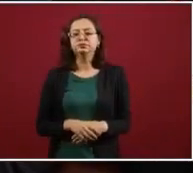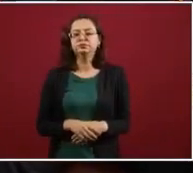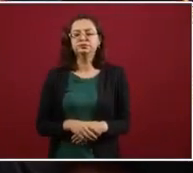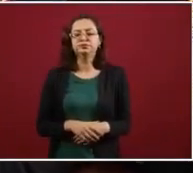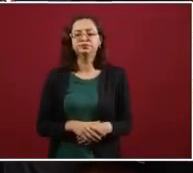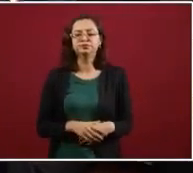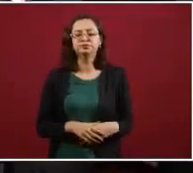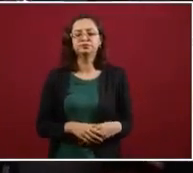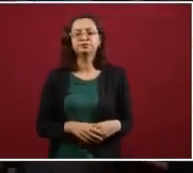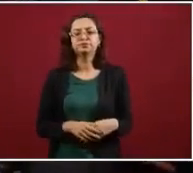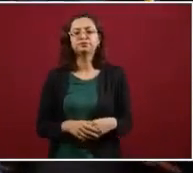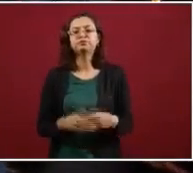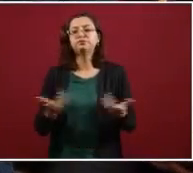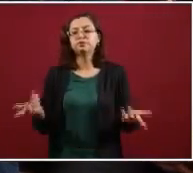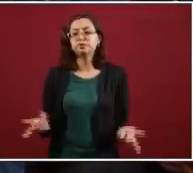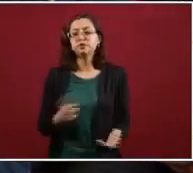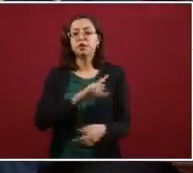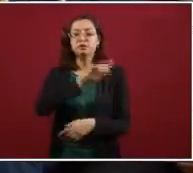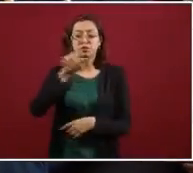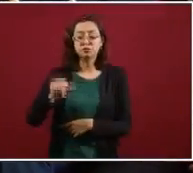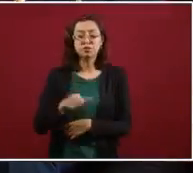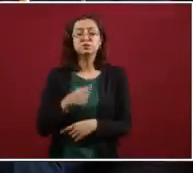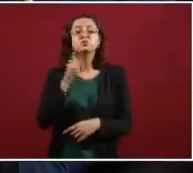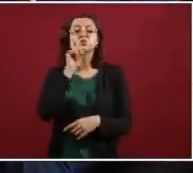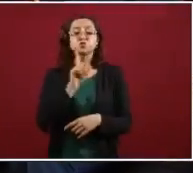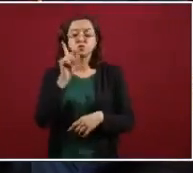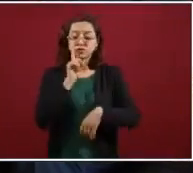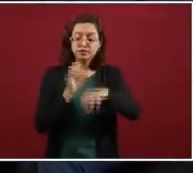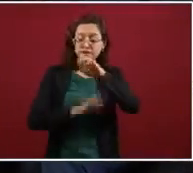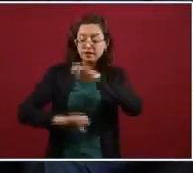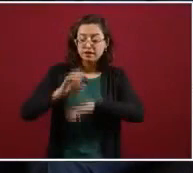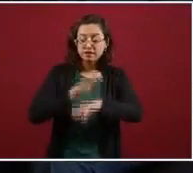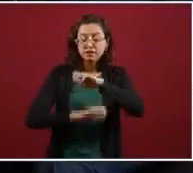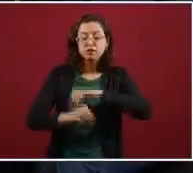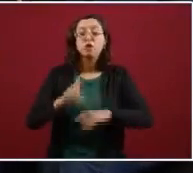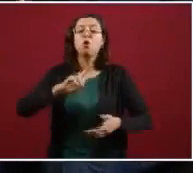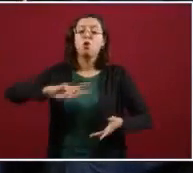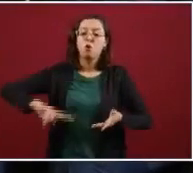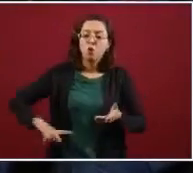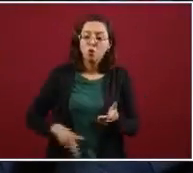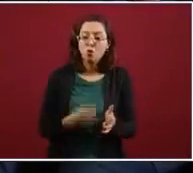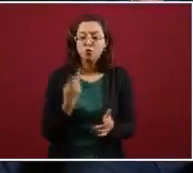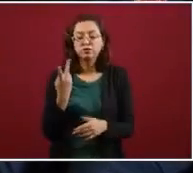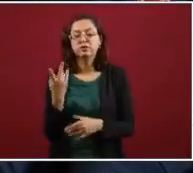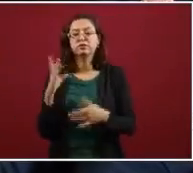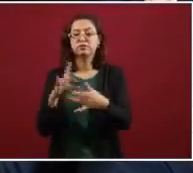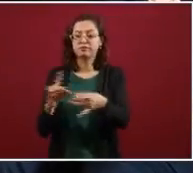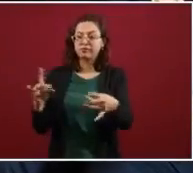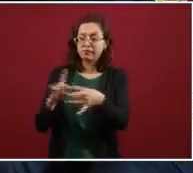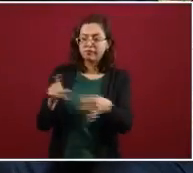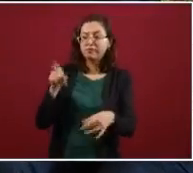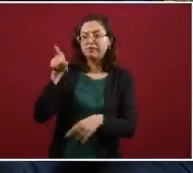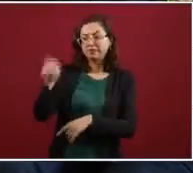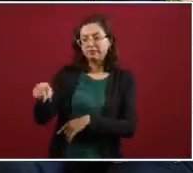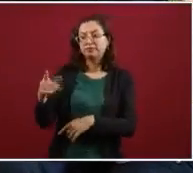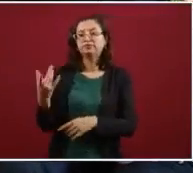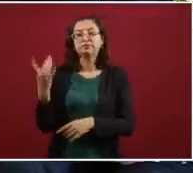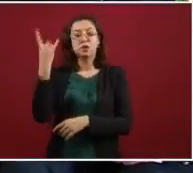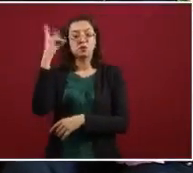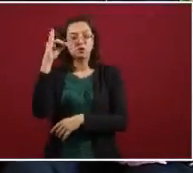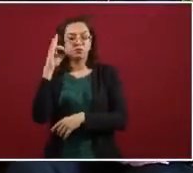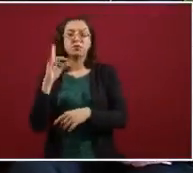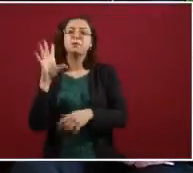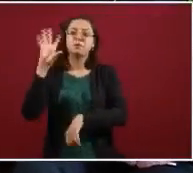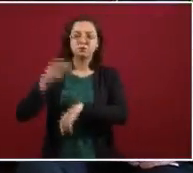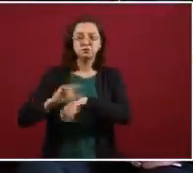volvió volvió a intervenir la embajadora y finalmente logró que de nuevo la fuerza aérea de bolivia nos permitiera salir porque ya no se